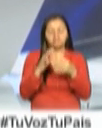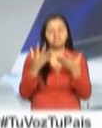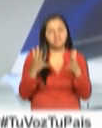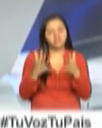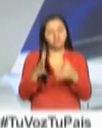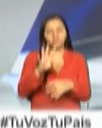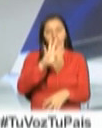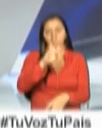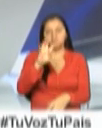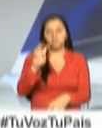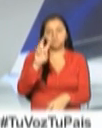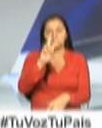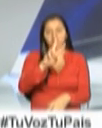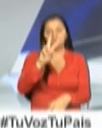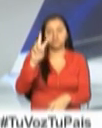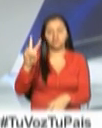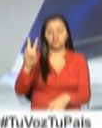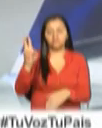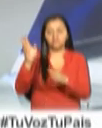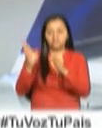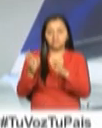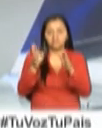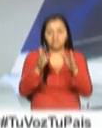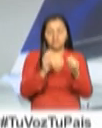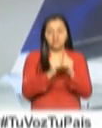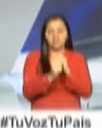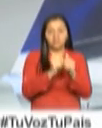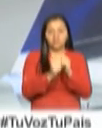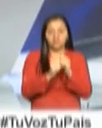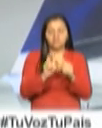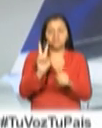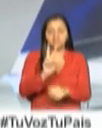alrededor de 422 deportistas de 22